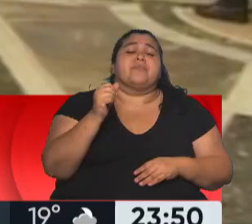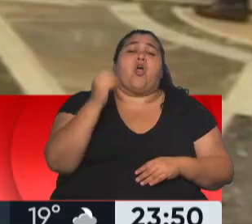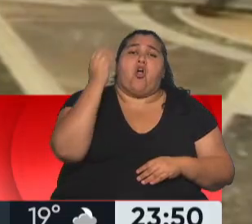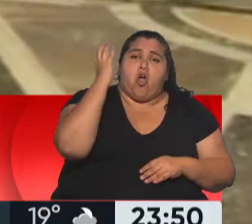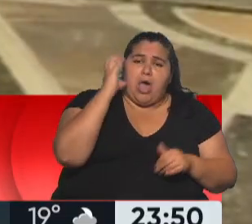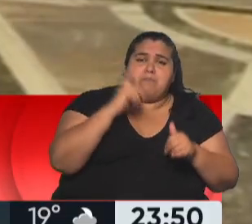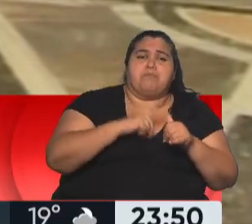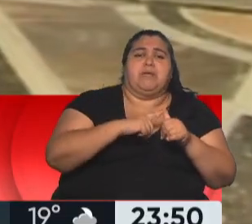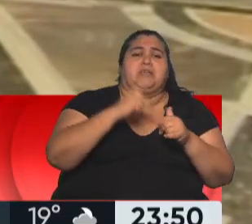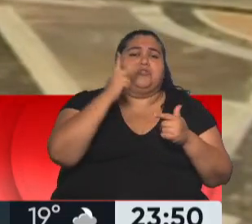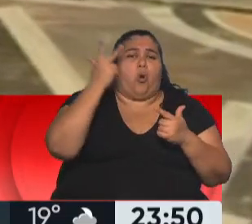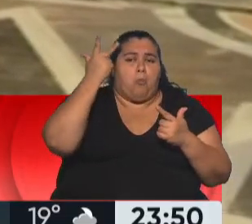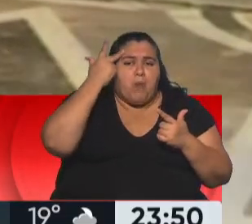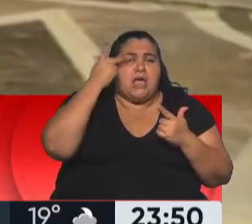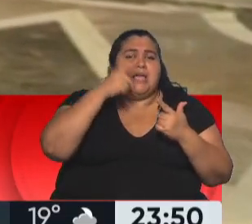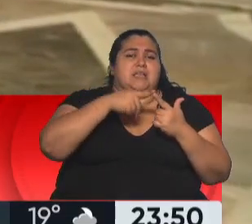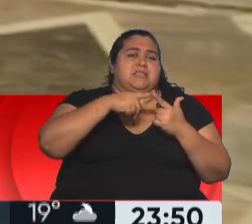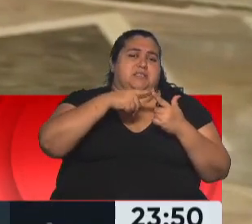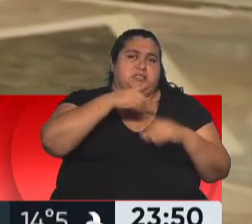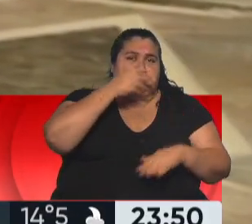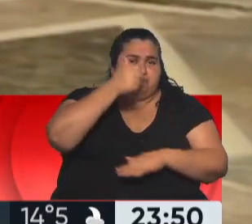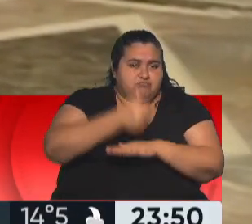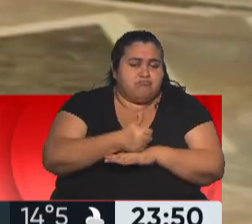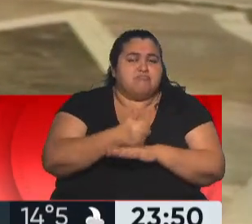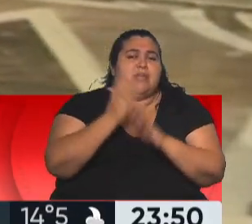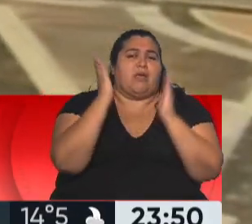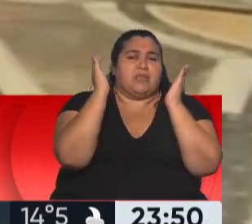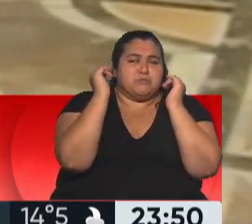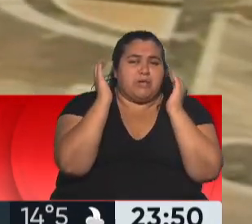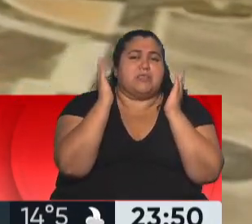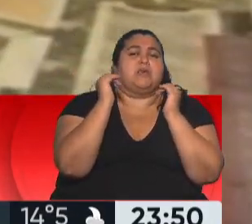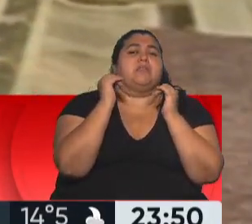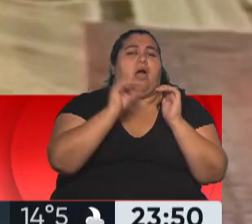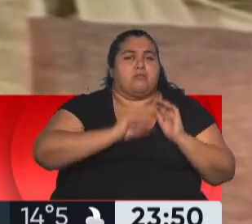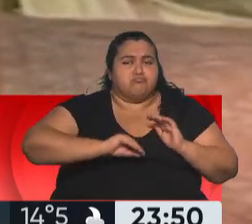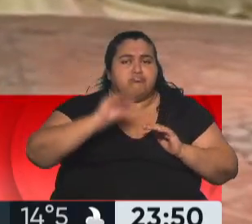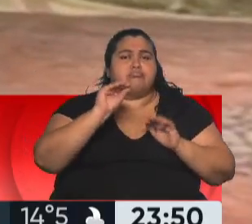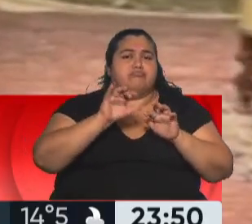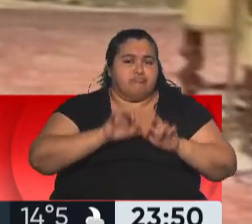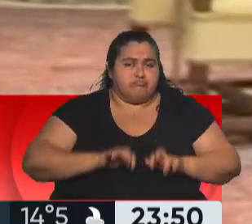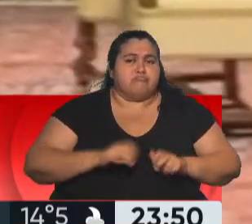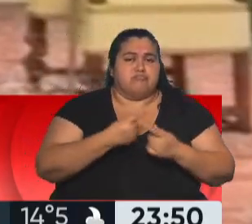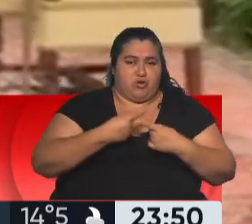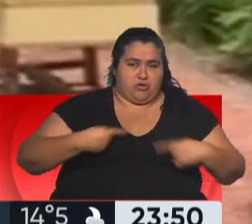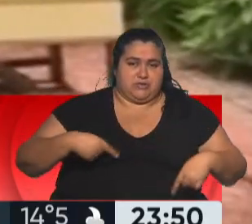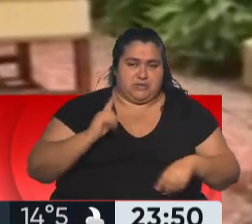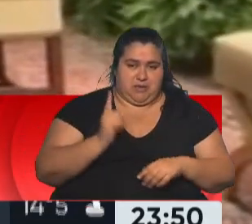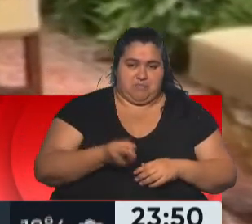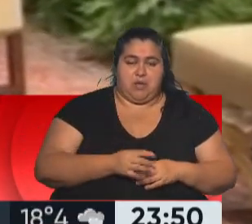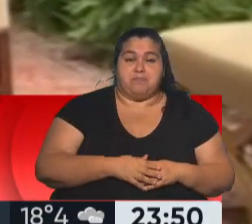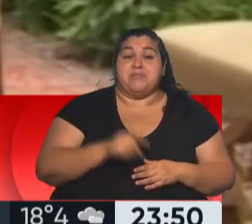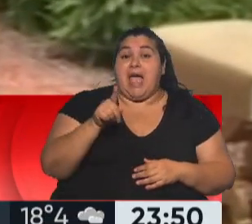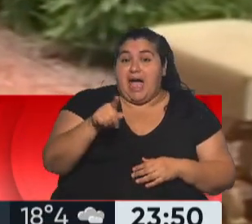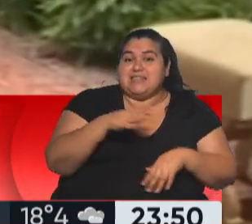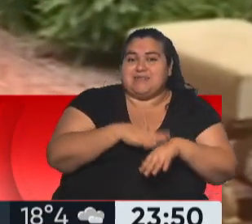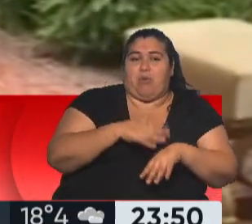quisieron estar presentes en el adiós al Papa, ¿no? A través de sus palabras o sus posteos. Claro, claro que sí. Bueno, y justamente ahí fue el